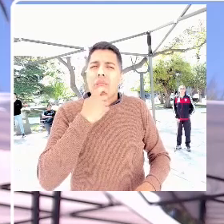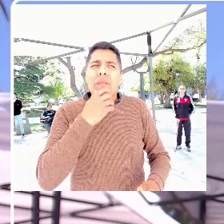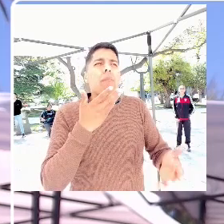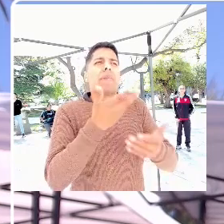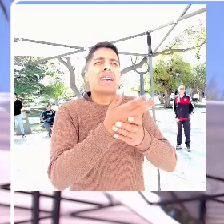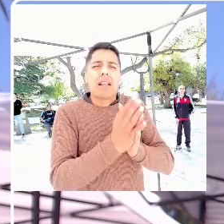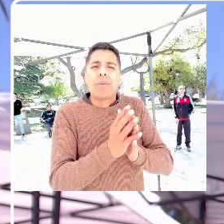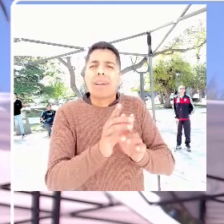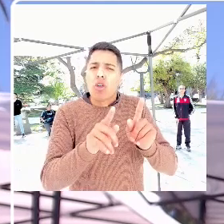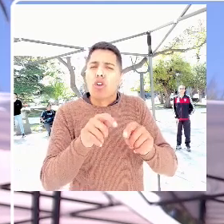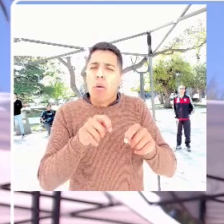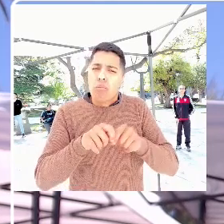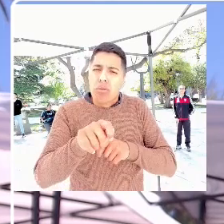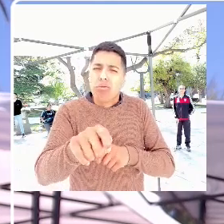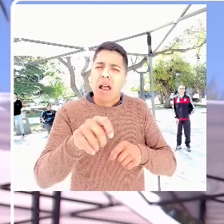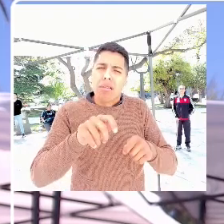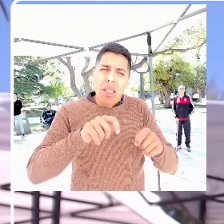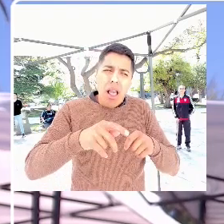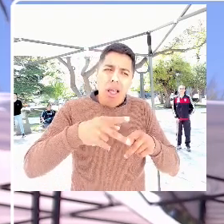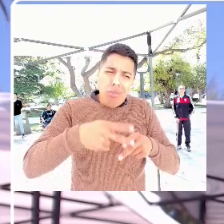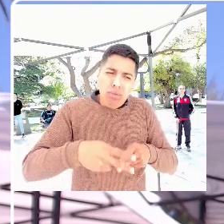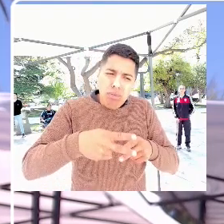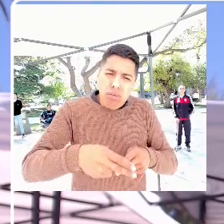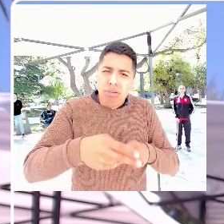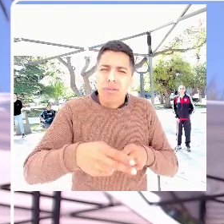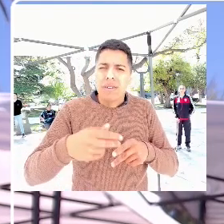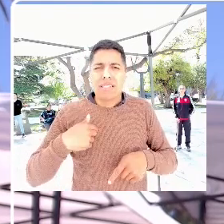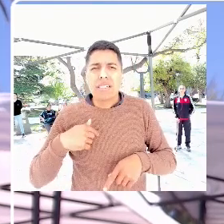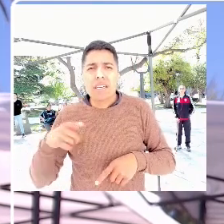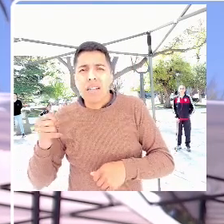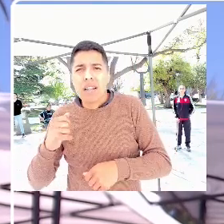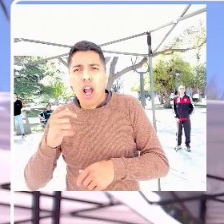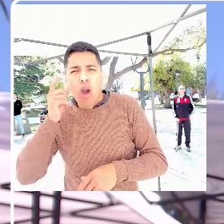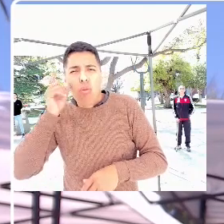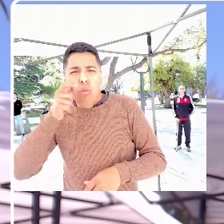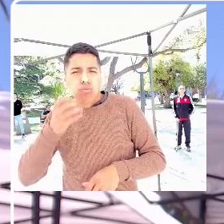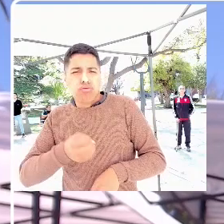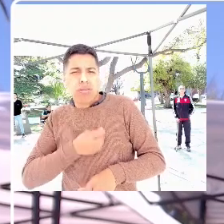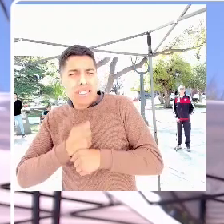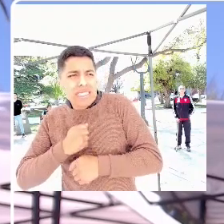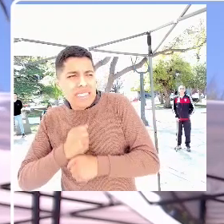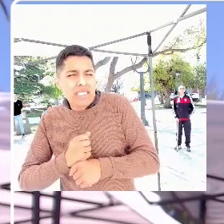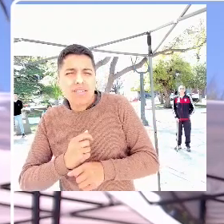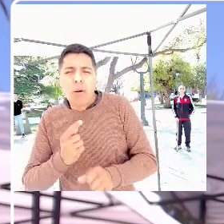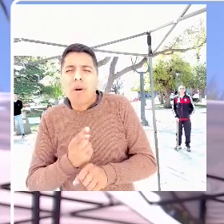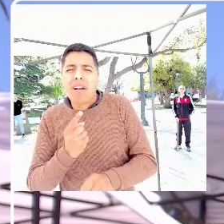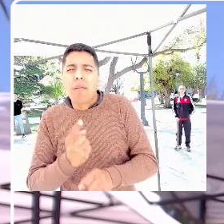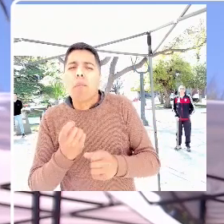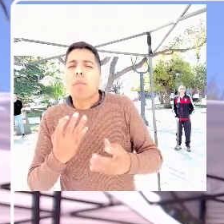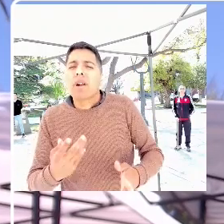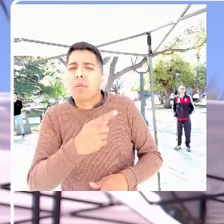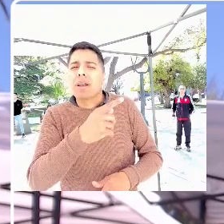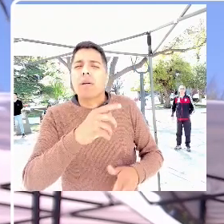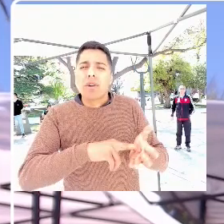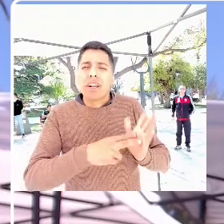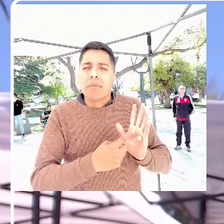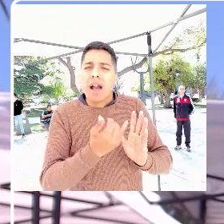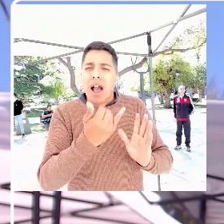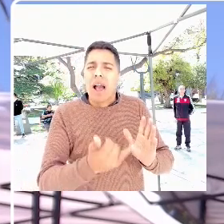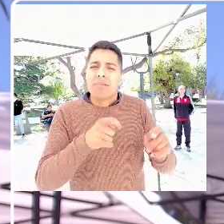administrativas complican y hacen complejo el funcionamiento de bomberos voluntarios de toda la provincia. Así que no